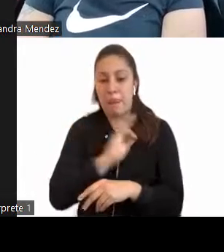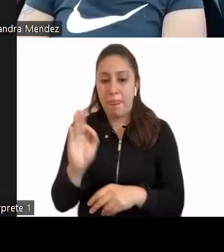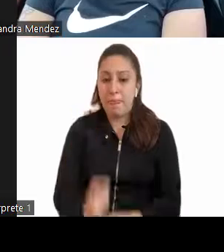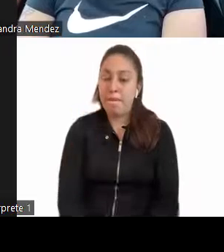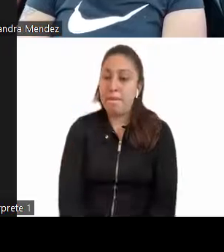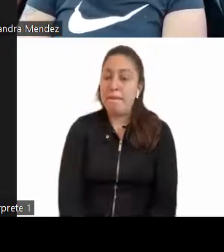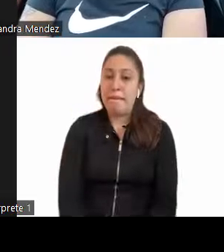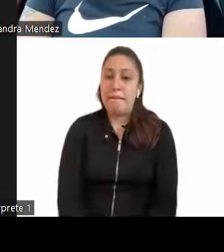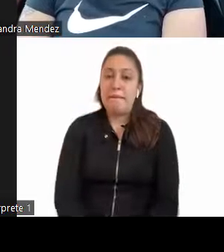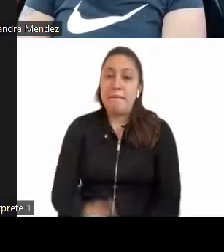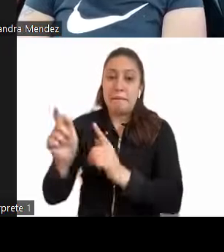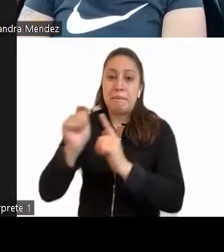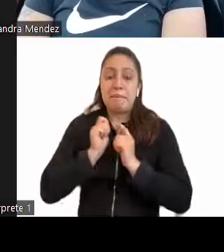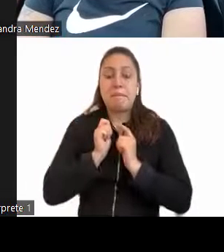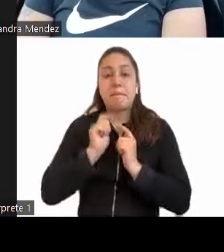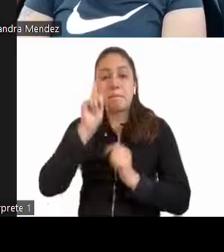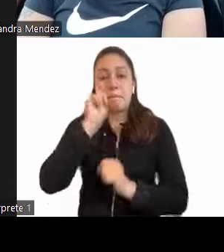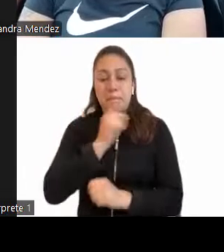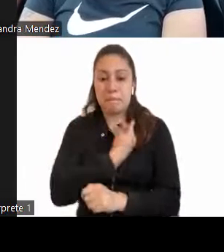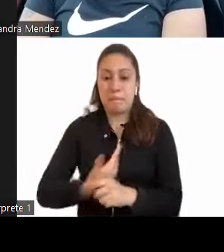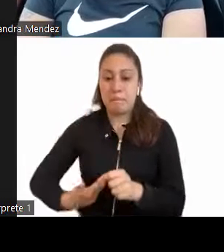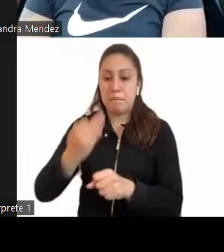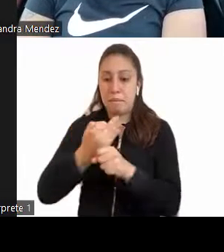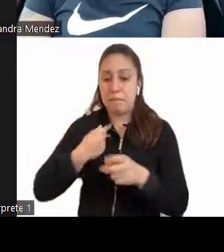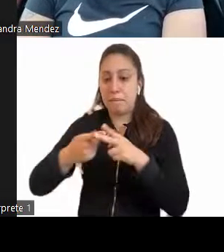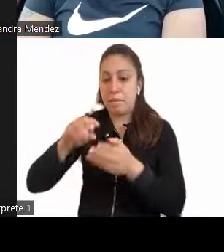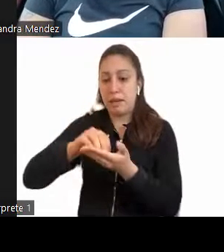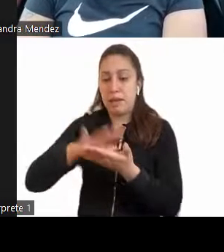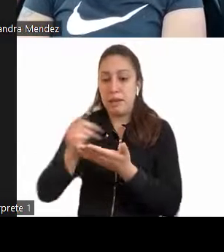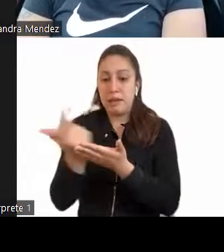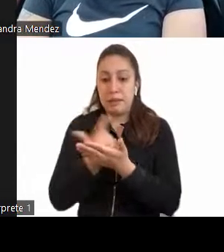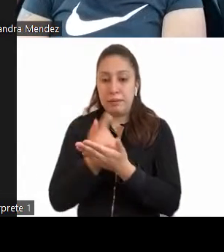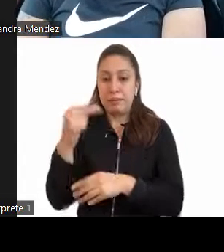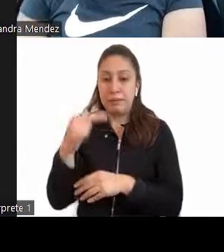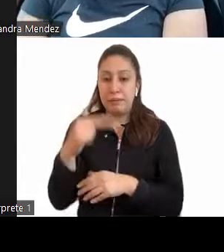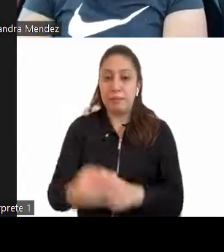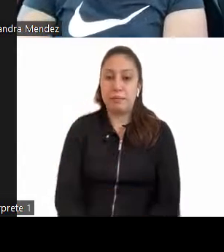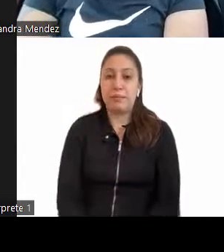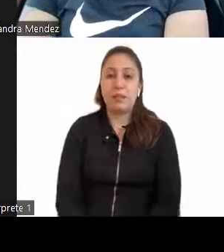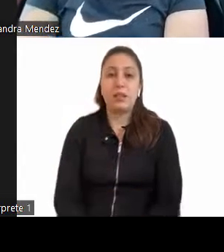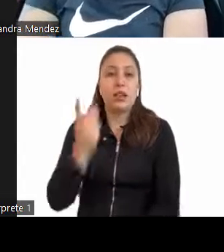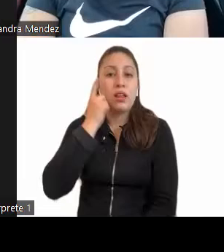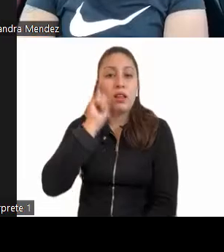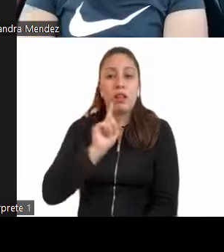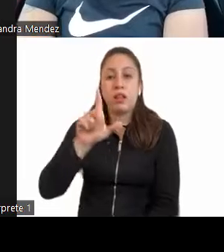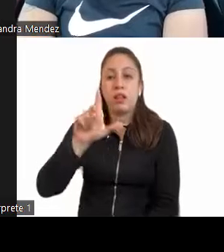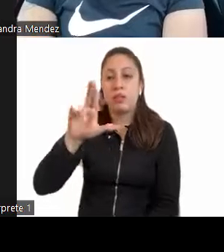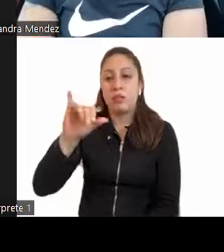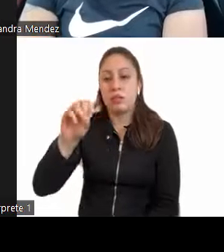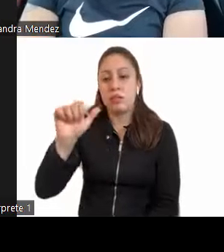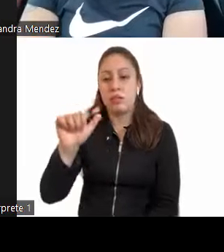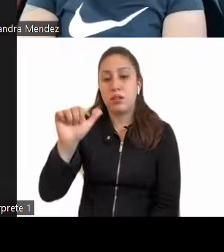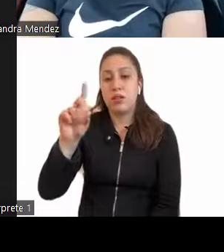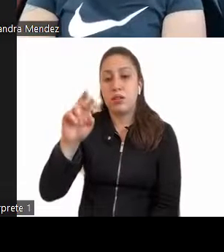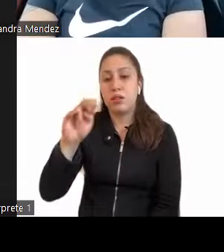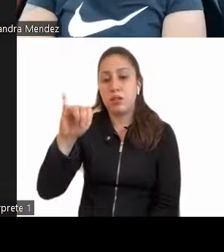Por instrucciones de la presidencia, se procede al pase de lista. Luisa Adriana Gutiérrez Sureña. Luisa